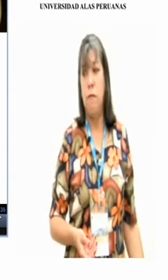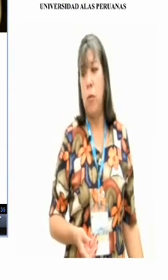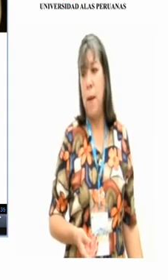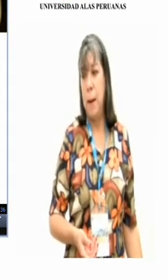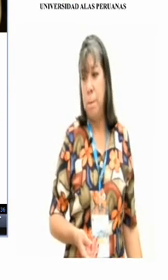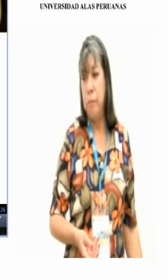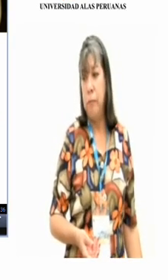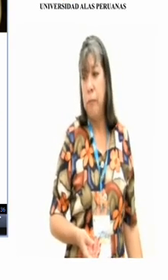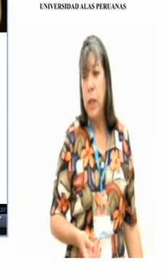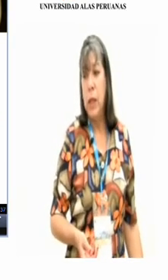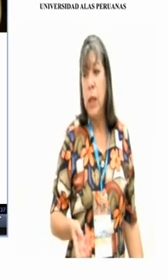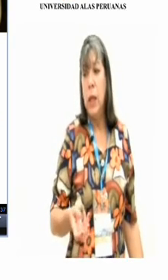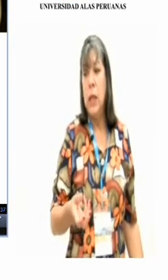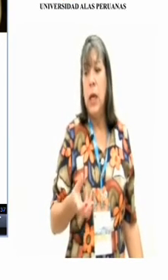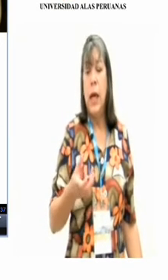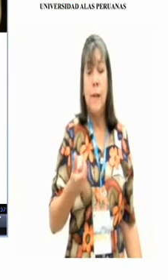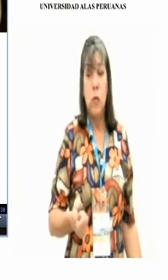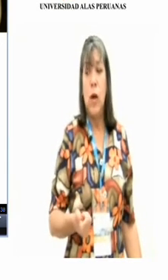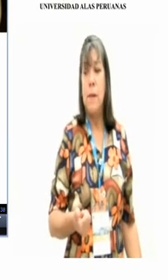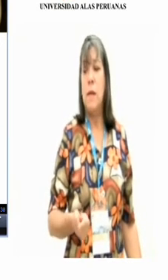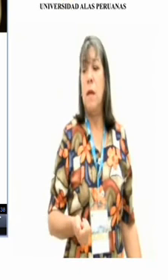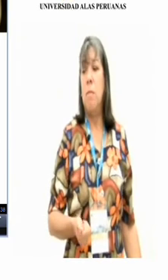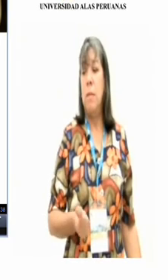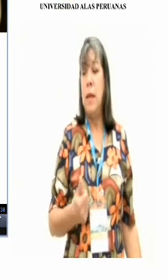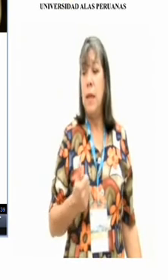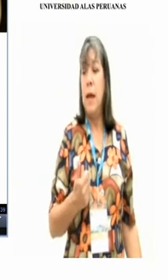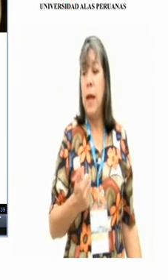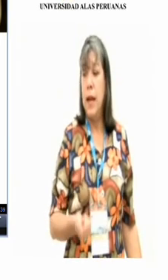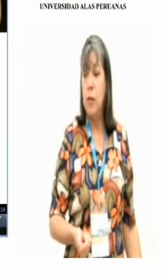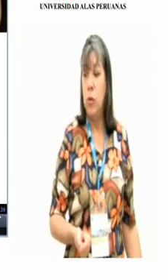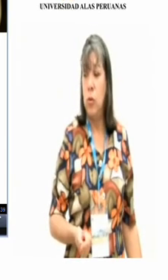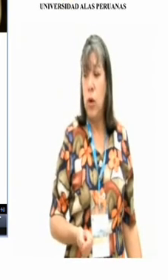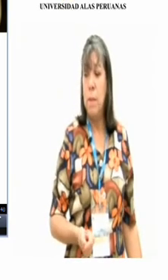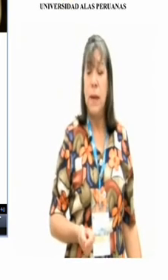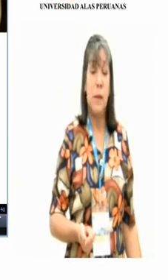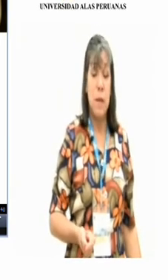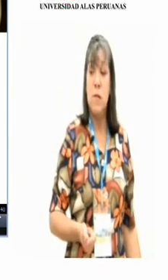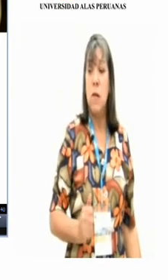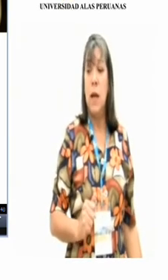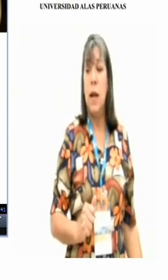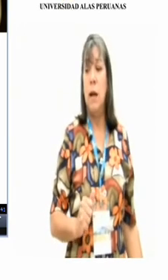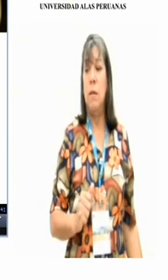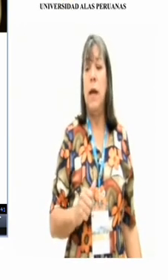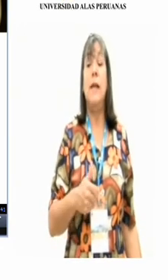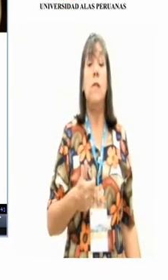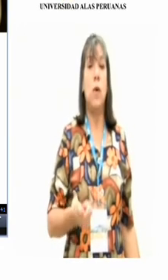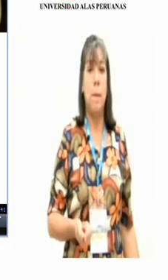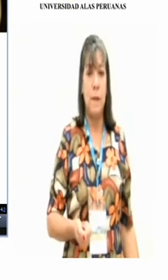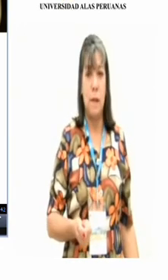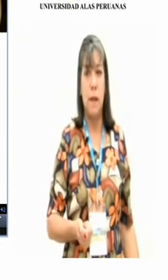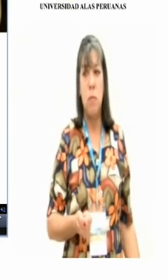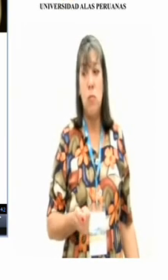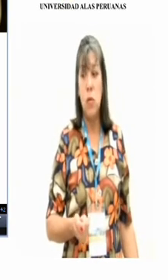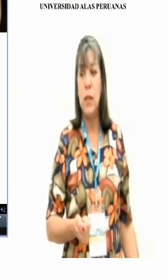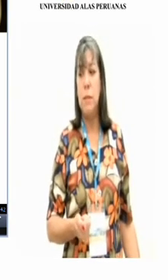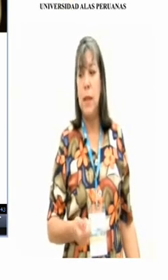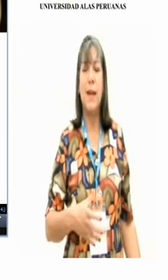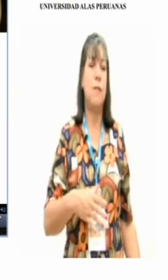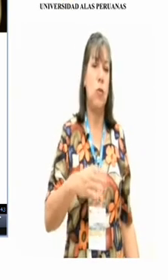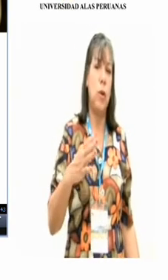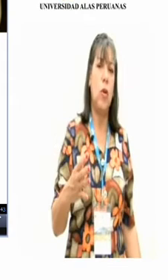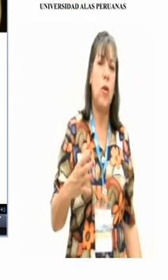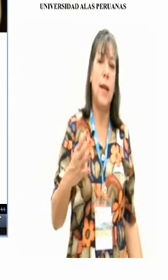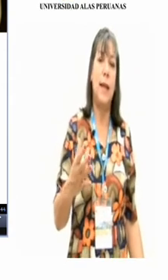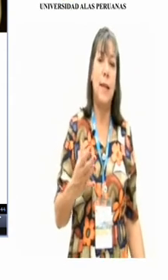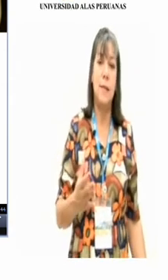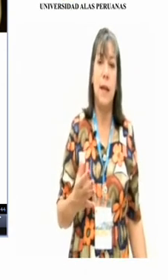aprendizaje informal. En su capacidad hipermedia, en la estructura hiperdimensional, en su capacidad